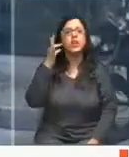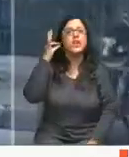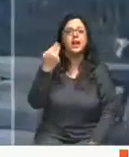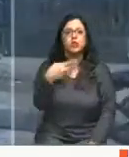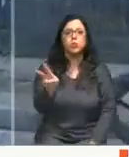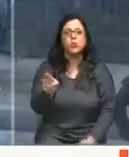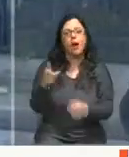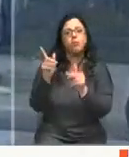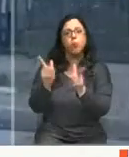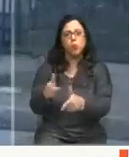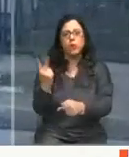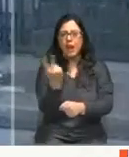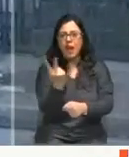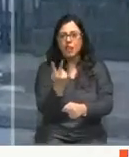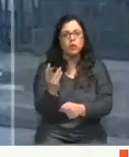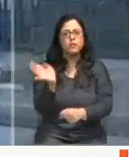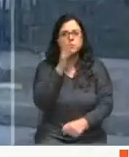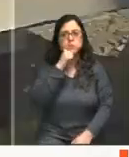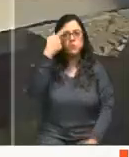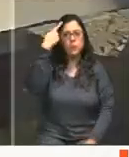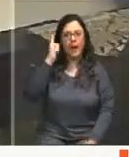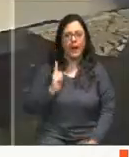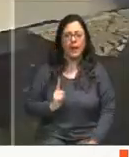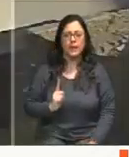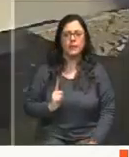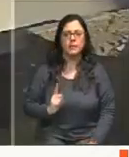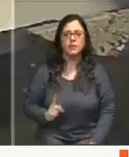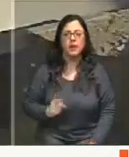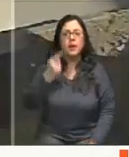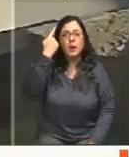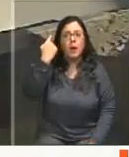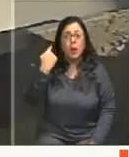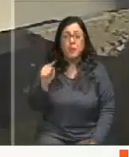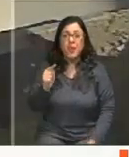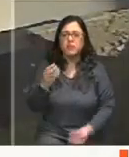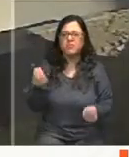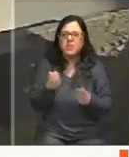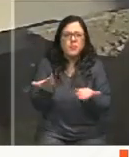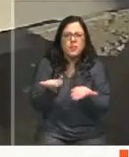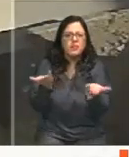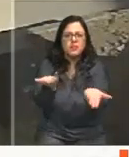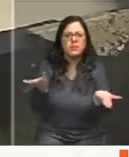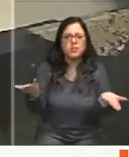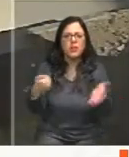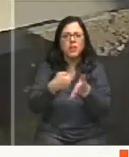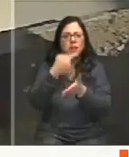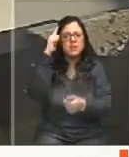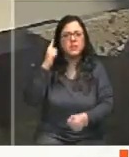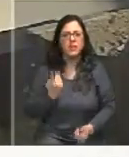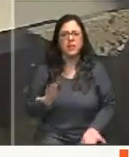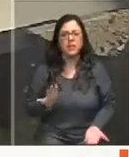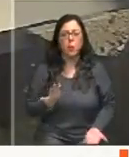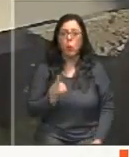que afortunadamente no resultaron heridas. Pero, ¿cómo habría sucedido este accidente? Una